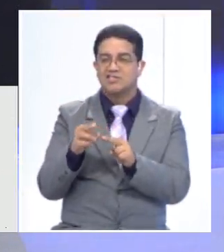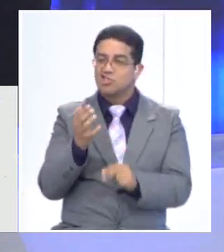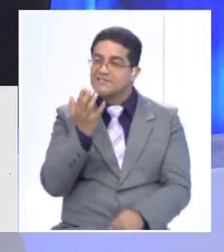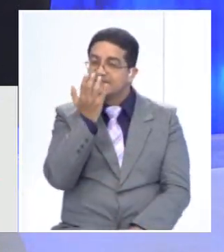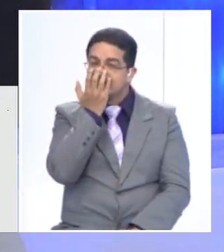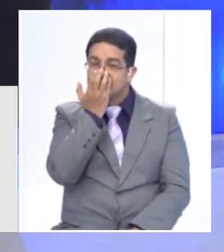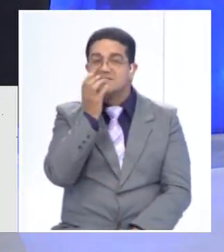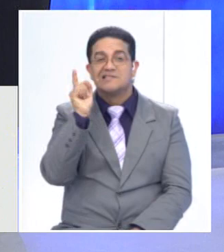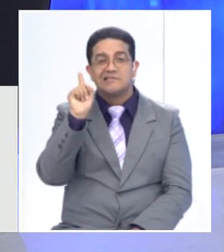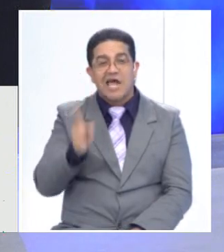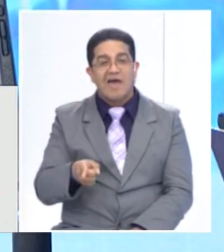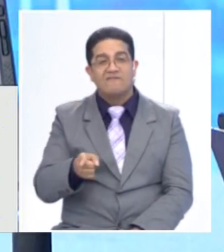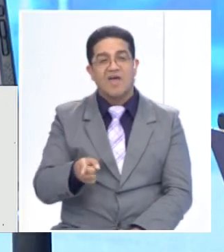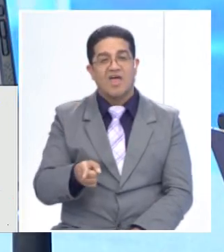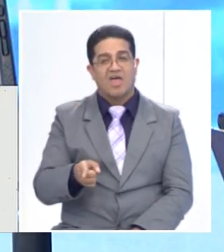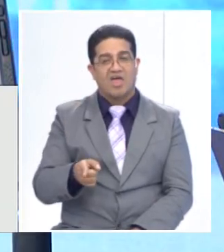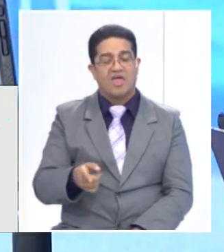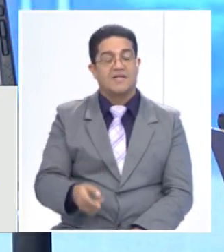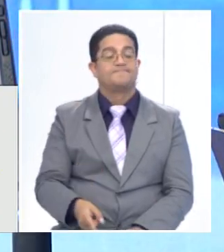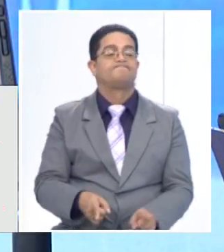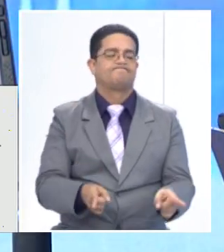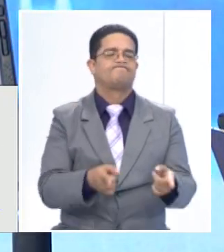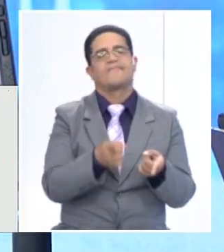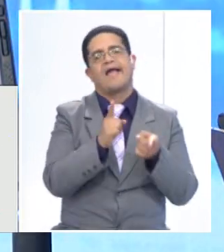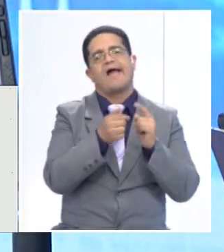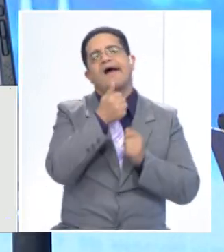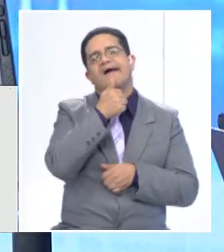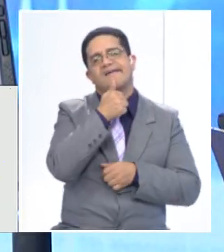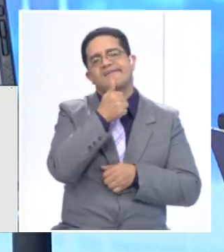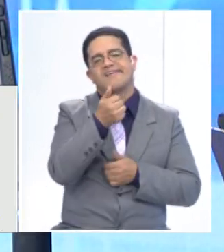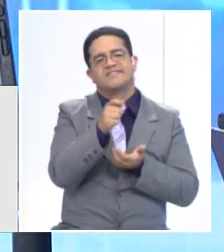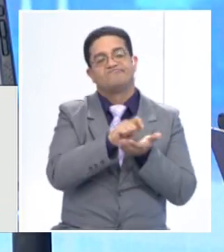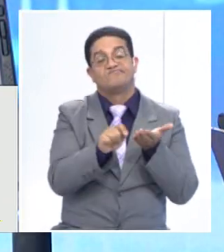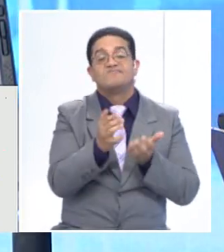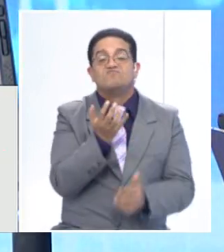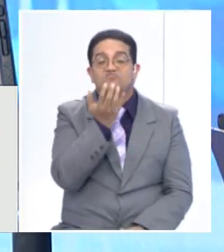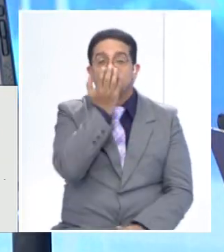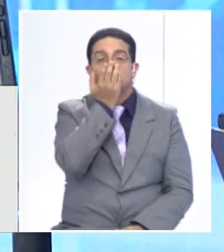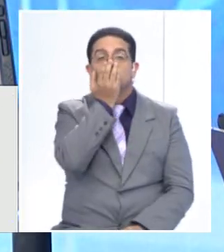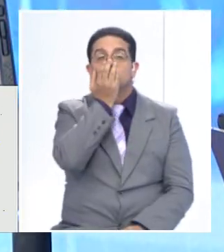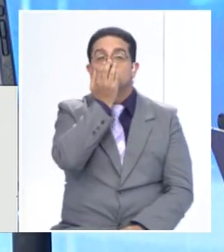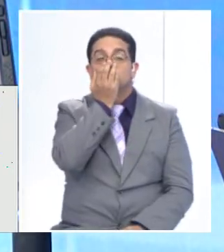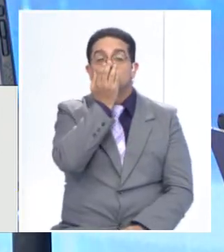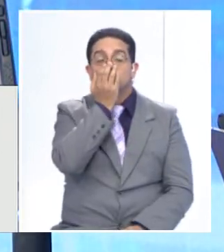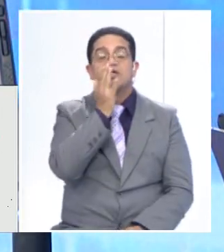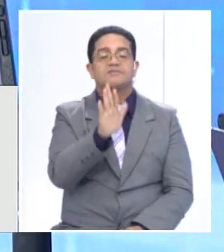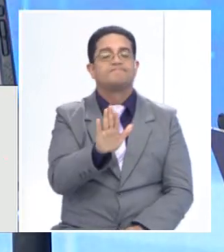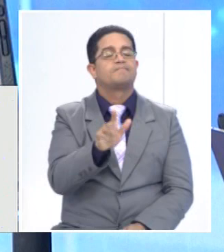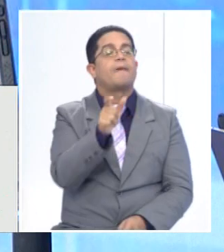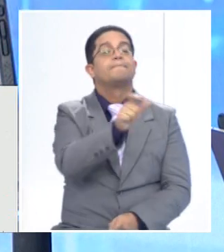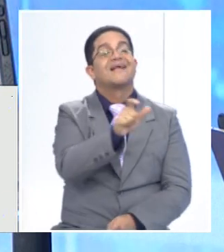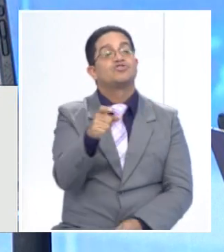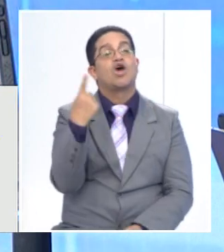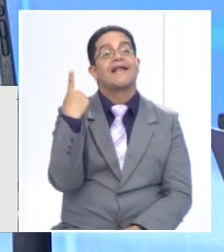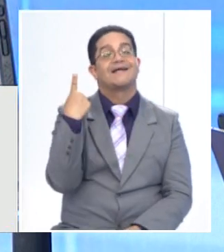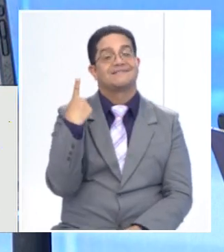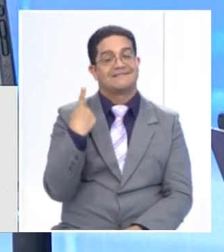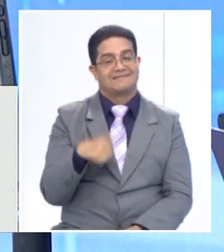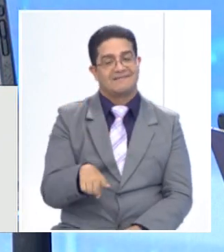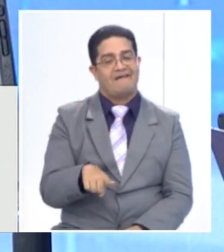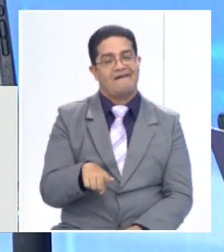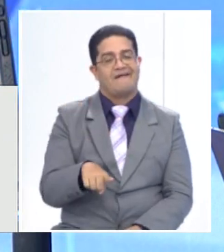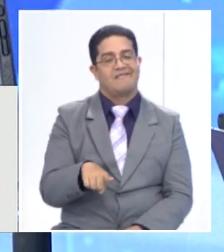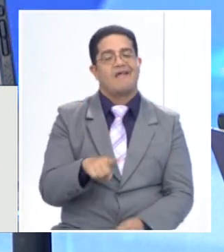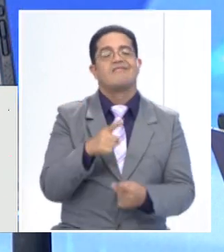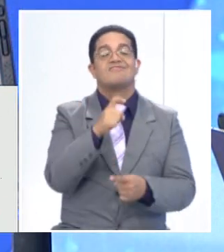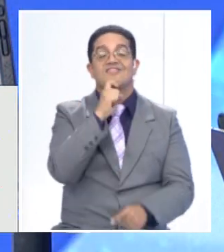pacientes que utilizan o a los pacientes a quienes se le indica la nebulización son pacientes, por ejemplo, que tienen asociado a la neumonía,